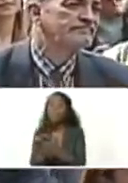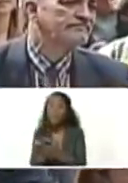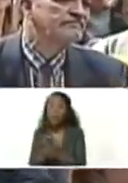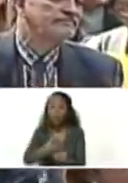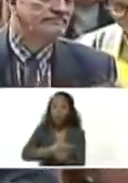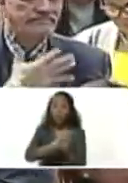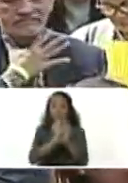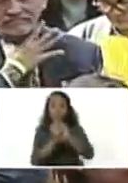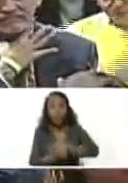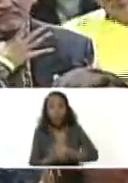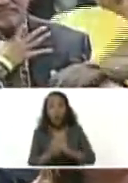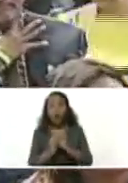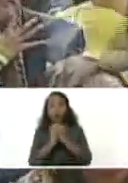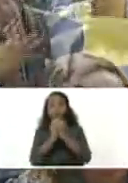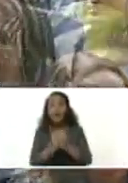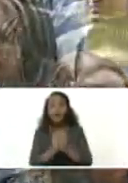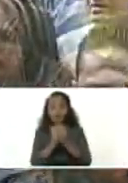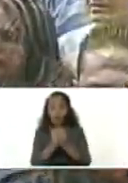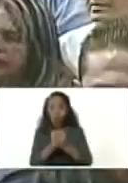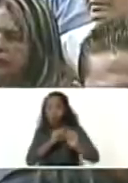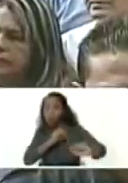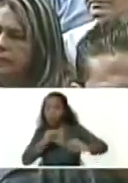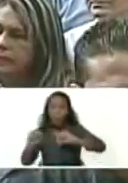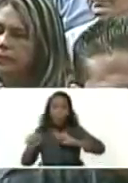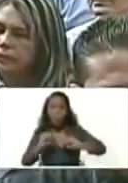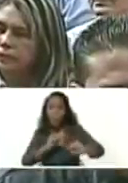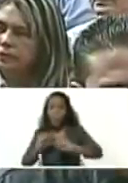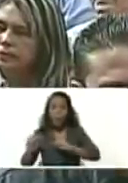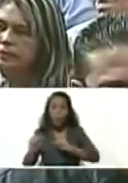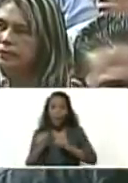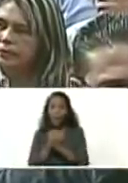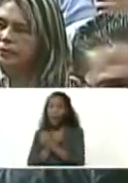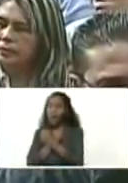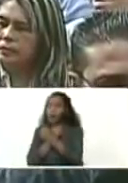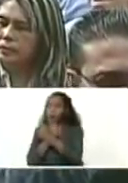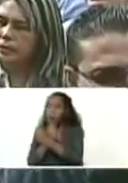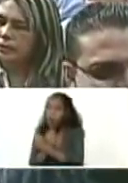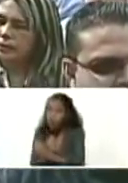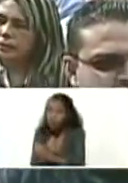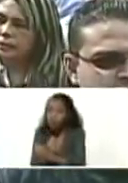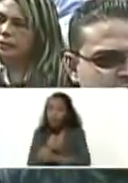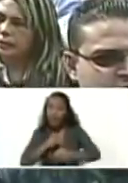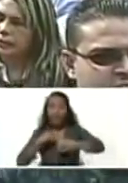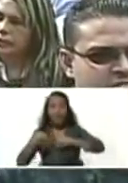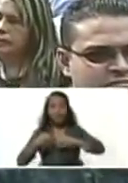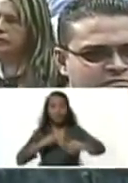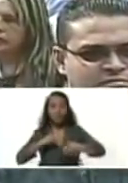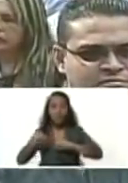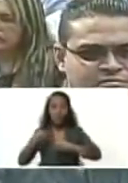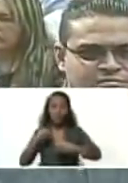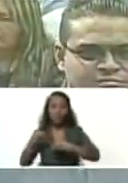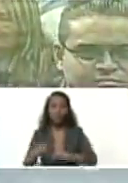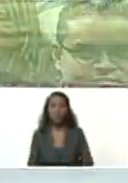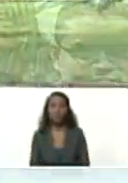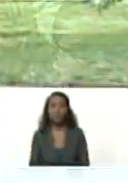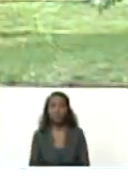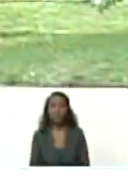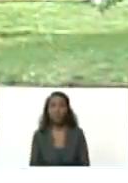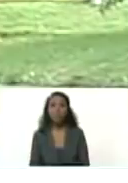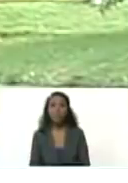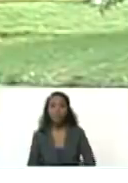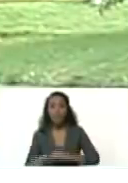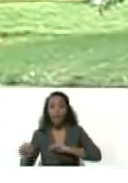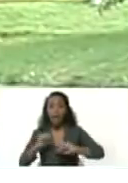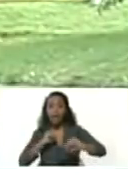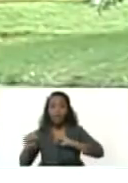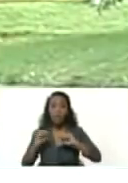la oración en acción. El amor en acción. Y la acción